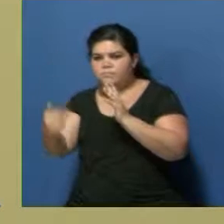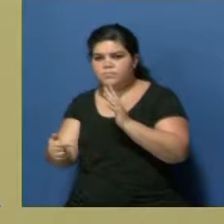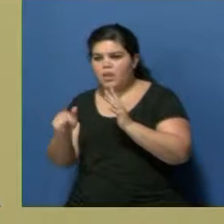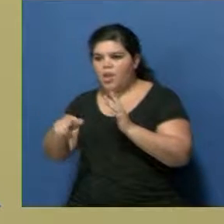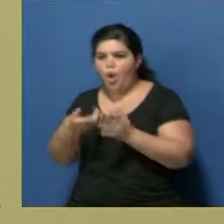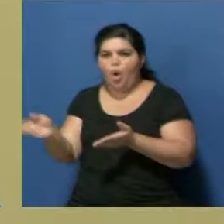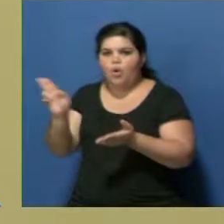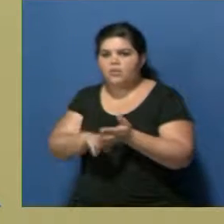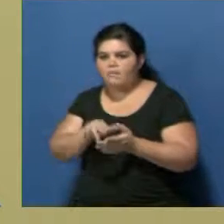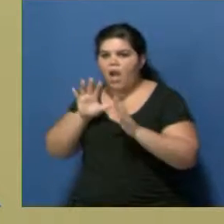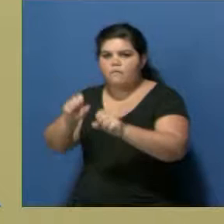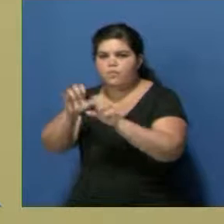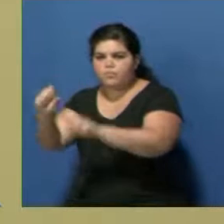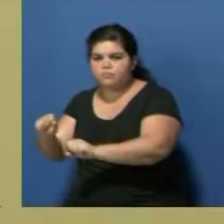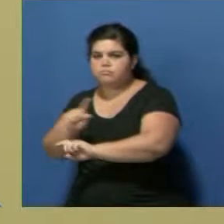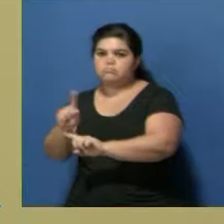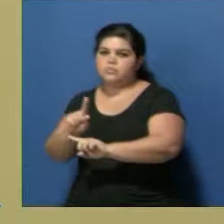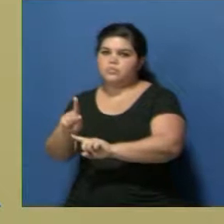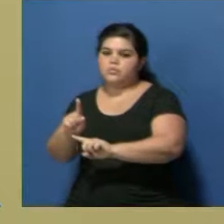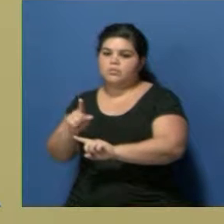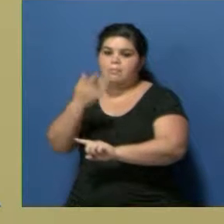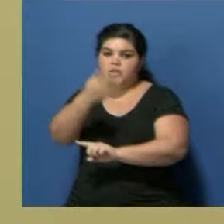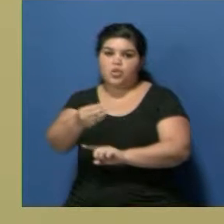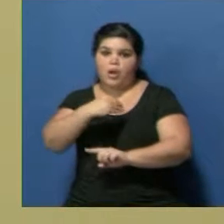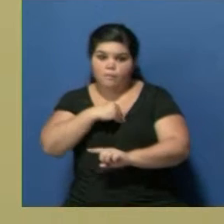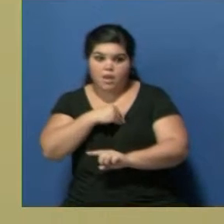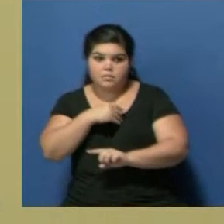no vuelva a hacerlo. Los que quieran creer, ¿no? Los que quieran creer.